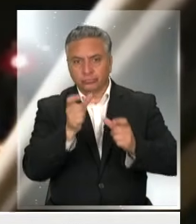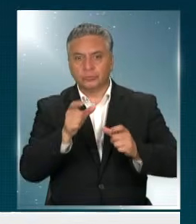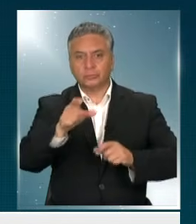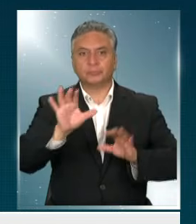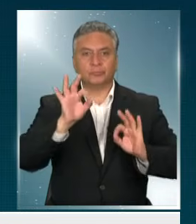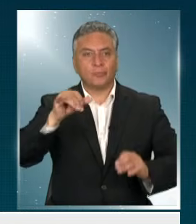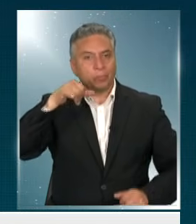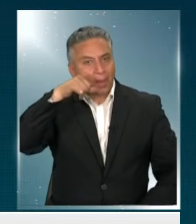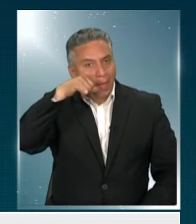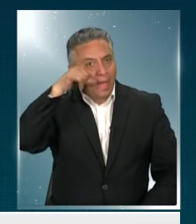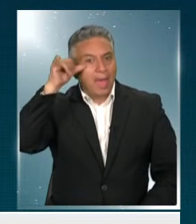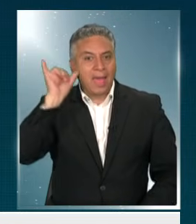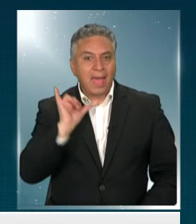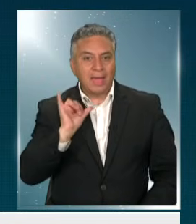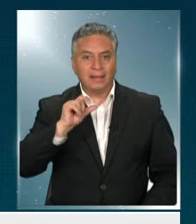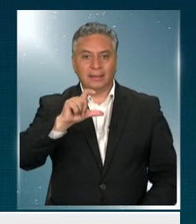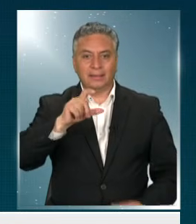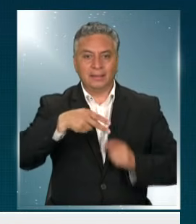Chañaral.